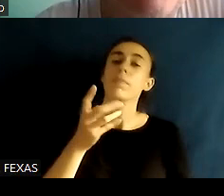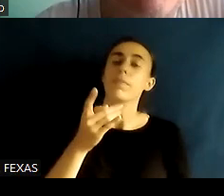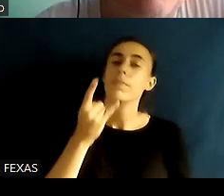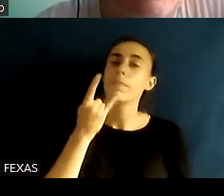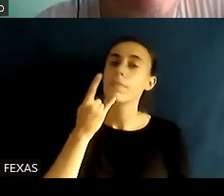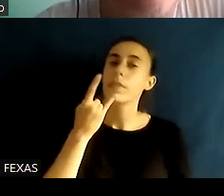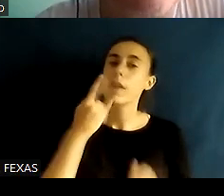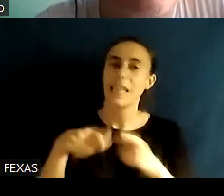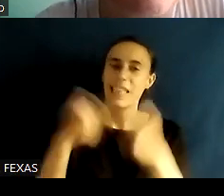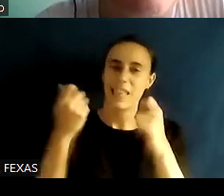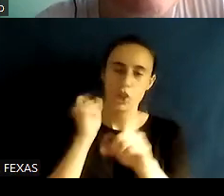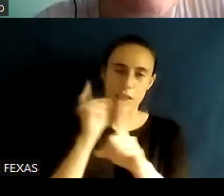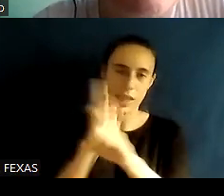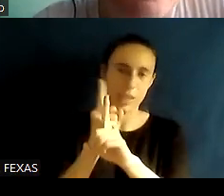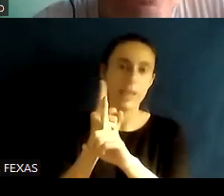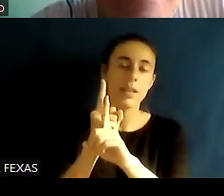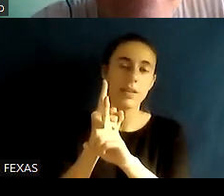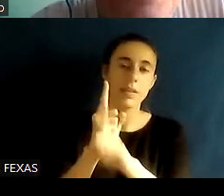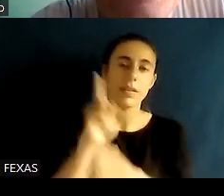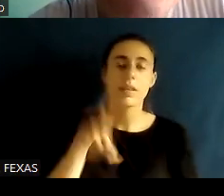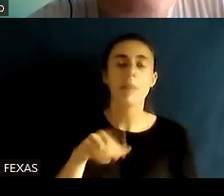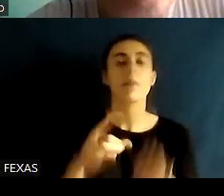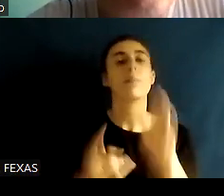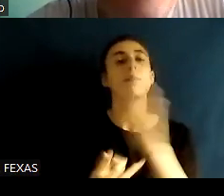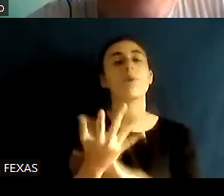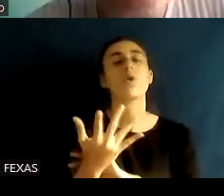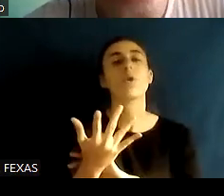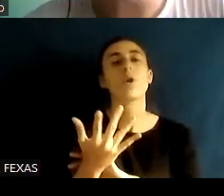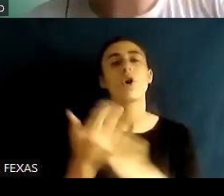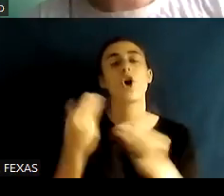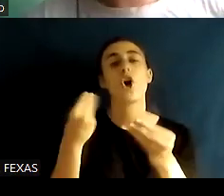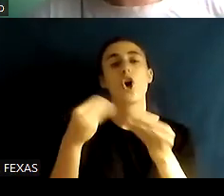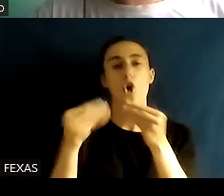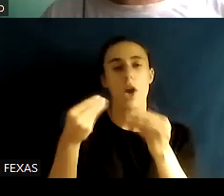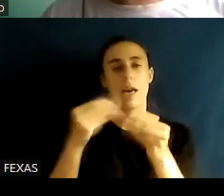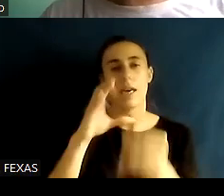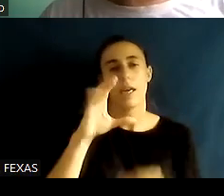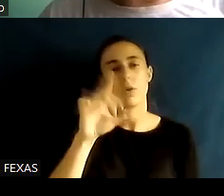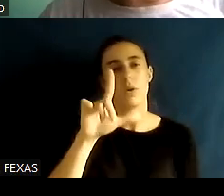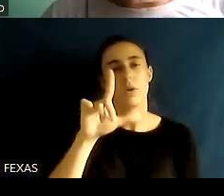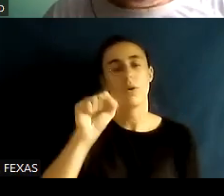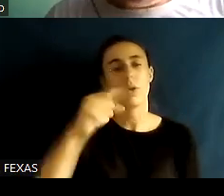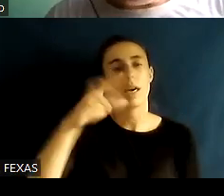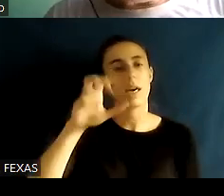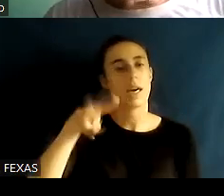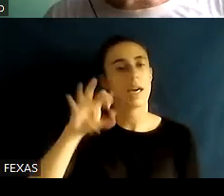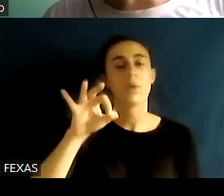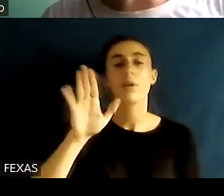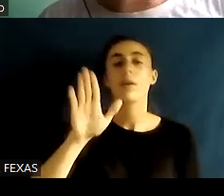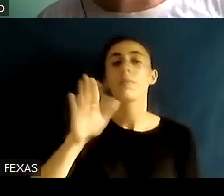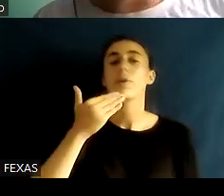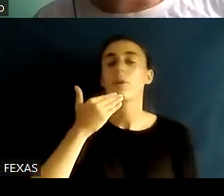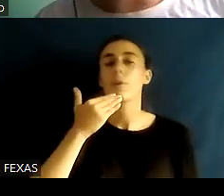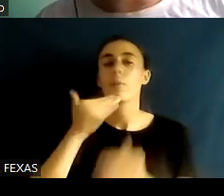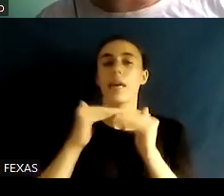vital para la producción del colágeno, pero sí que actúa un poco como